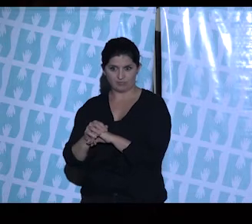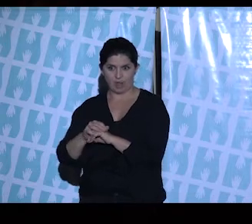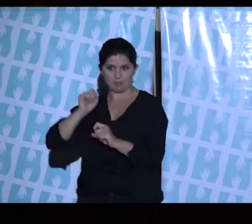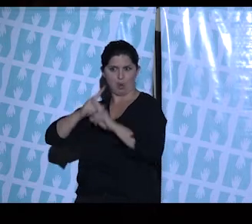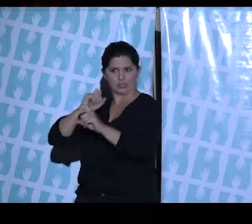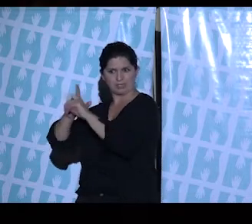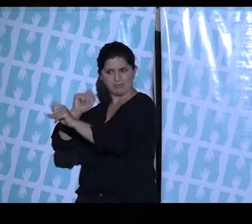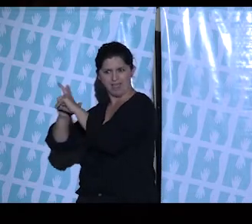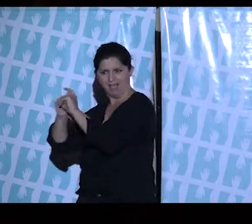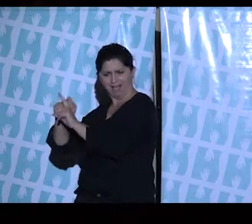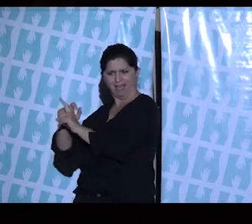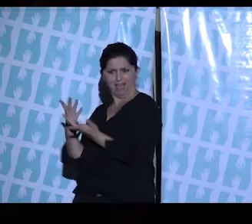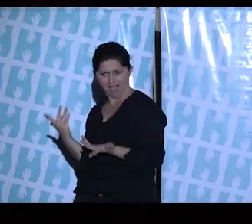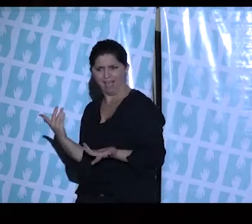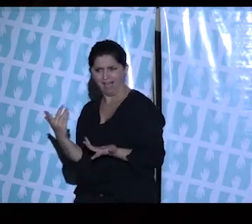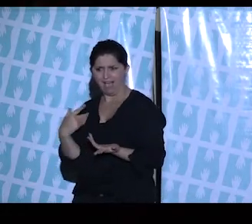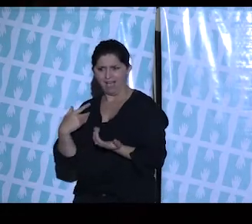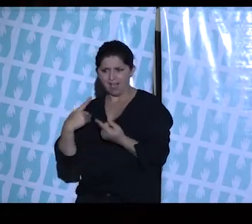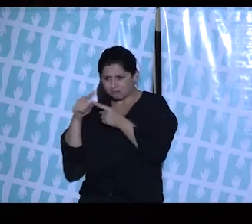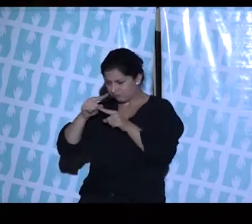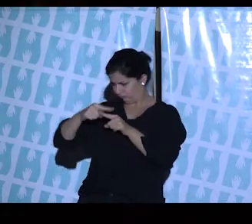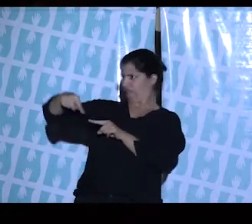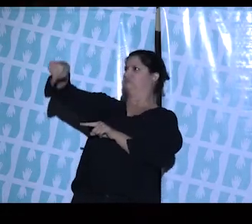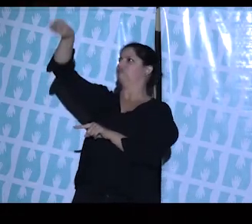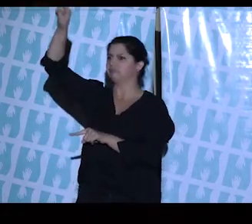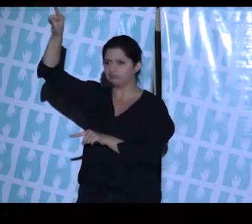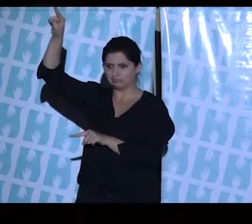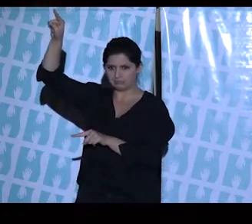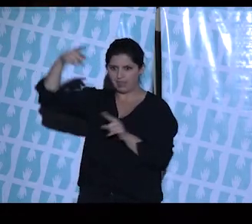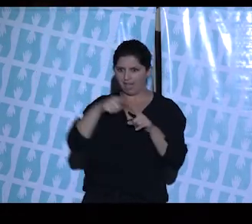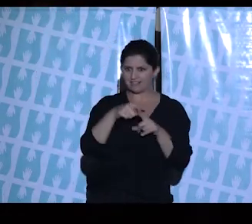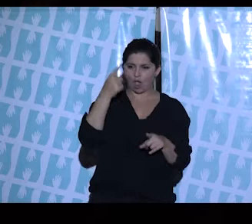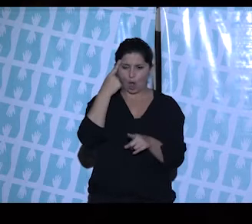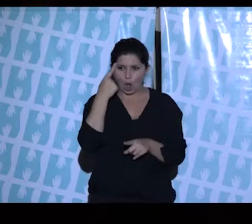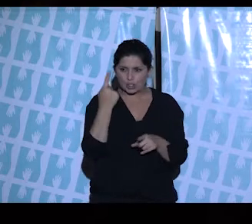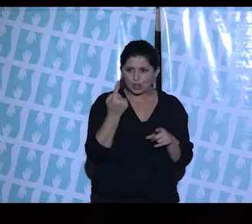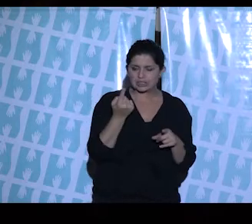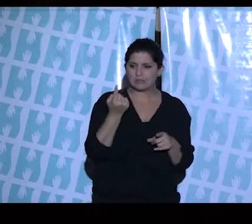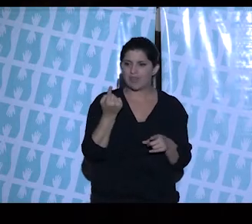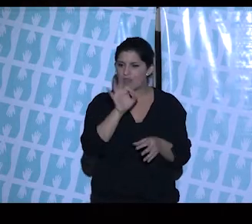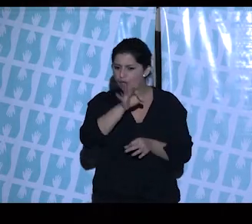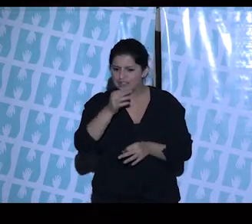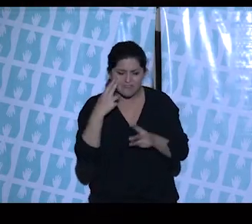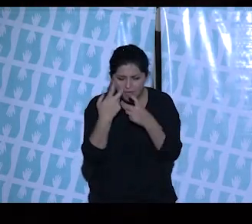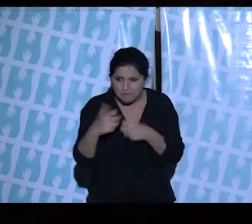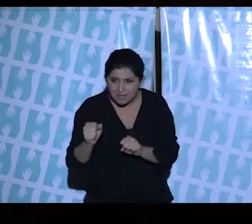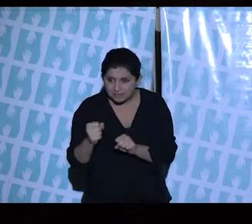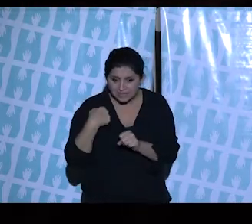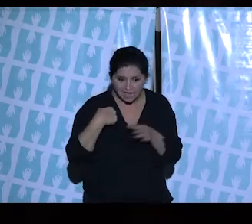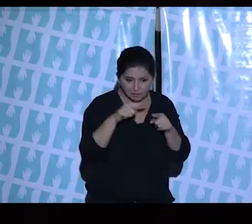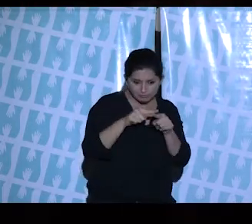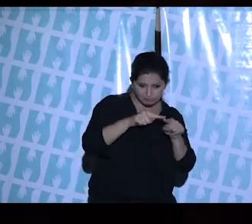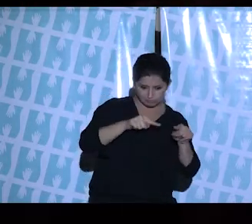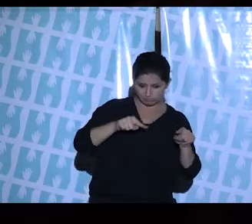O sea que el crecimiento del conocimiento relacionado con la enfermedad de Parkinson en los últimos pocos años ha sido